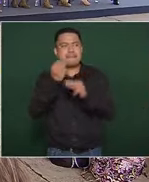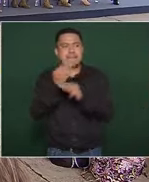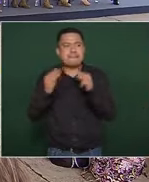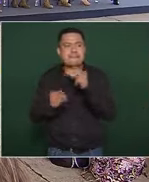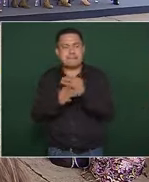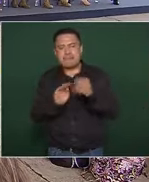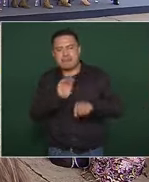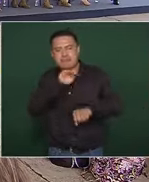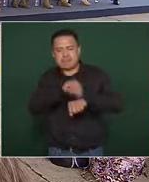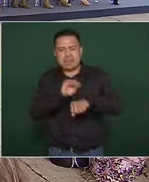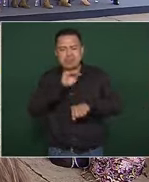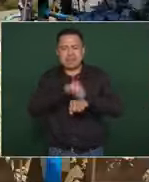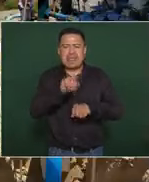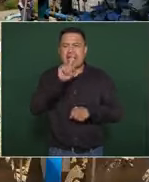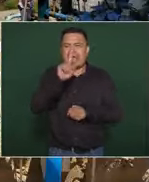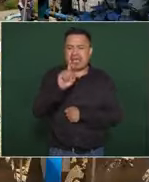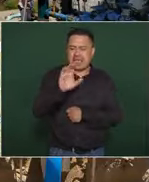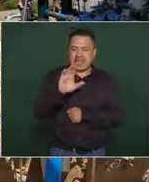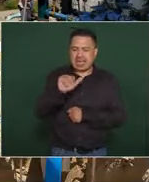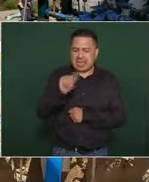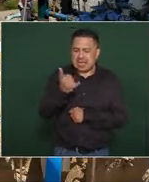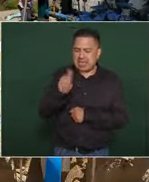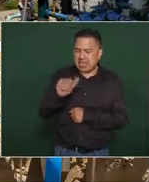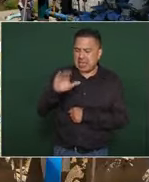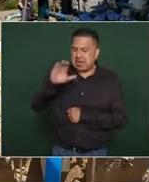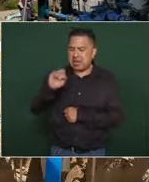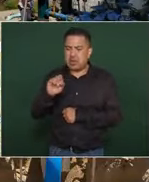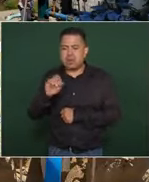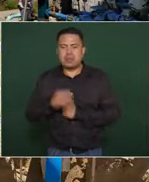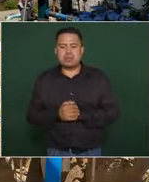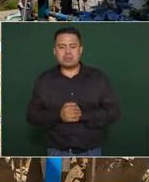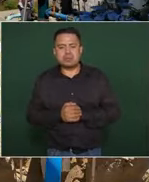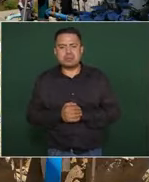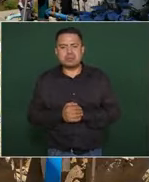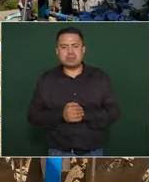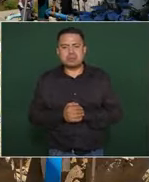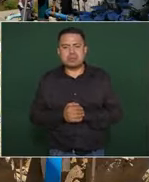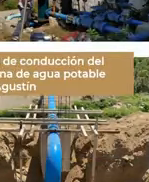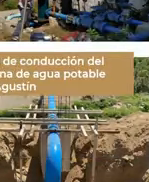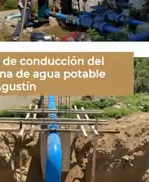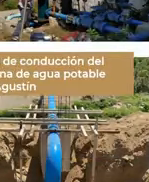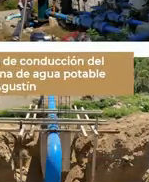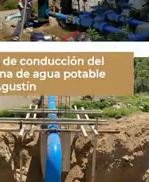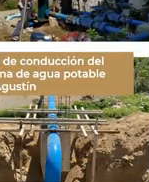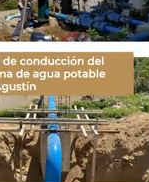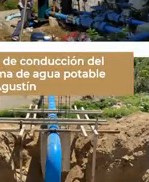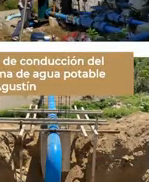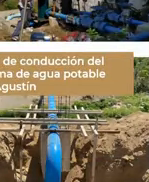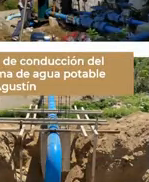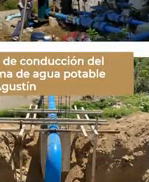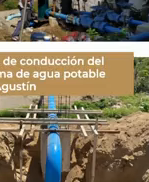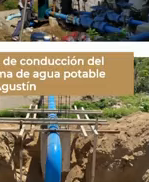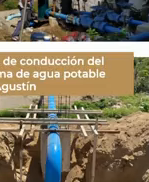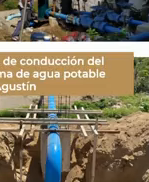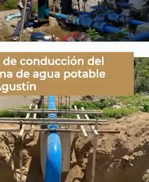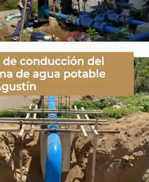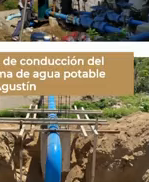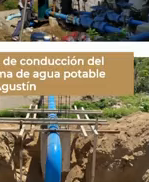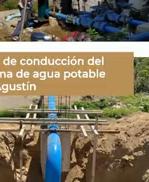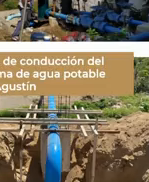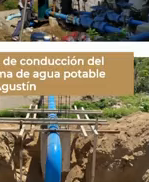en la potabilizadora Cayaco, captación en el sistema de agua potable, equipamiento en la estación de rebombeo